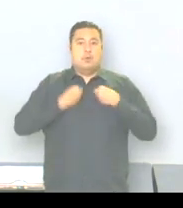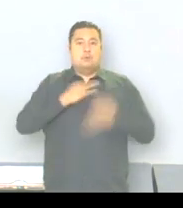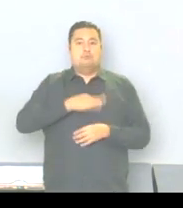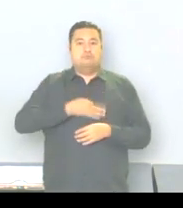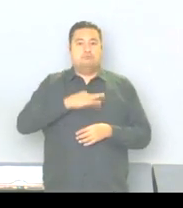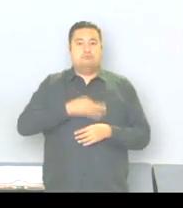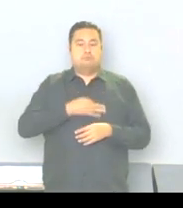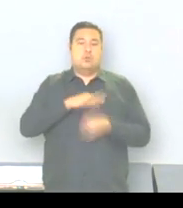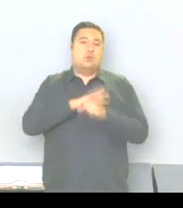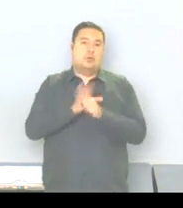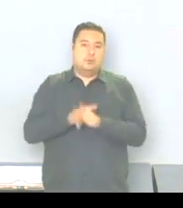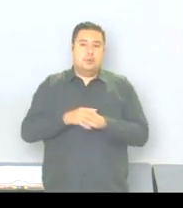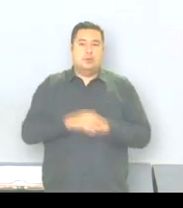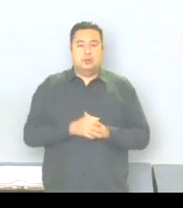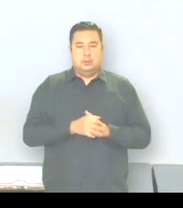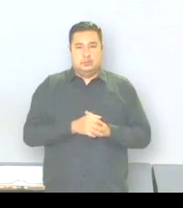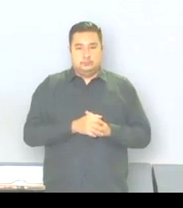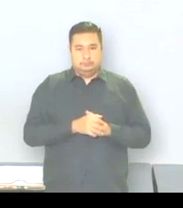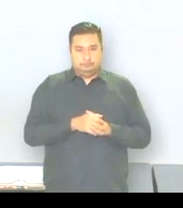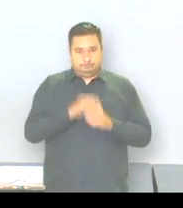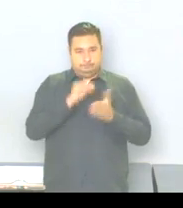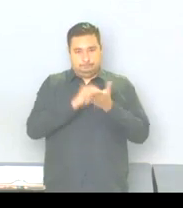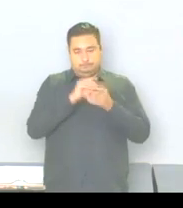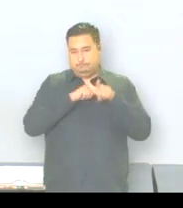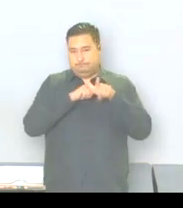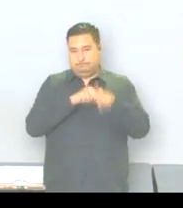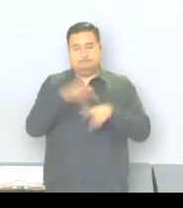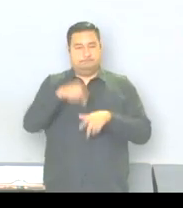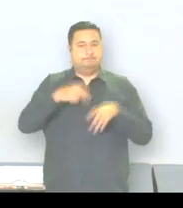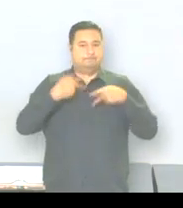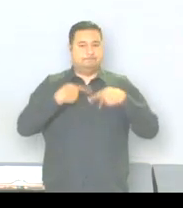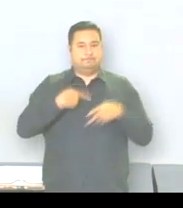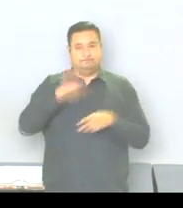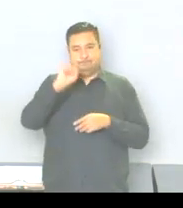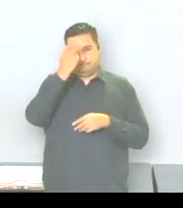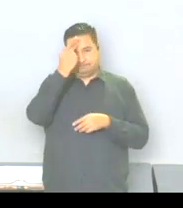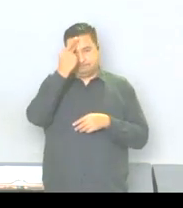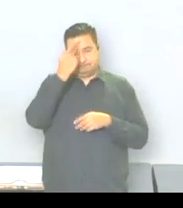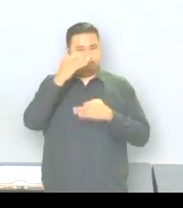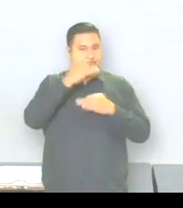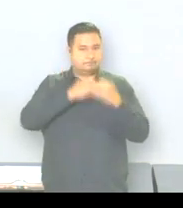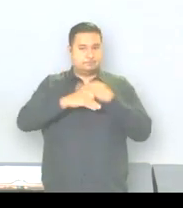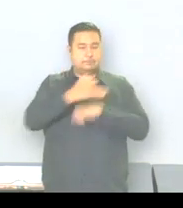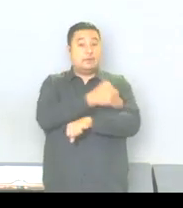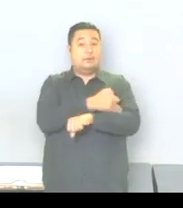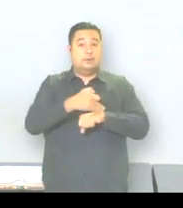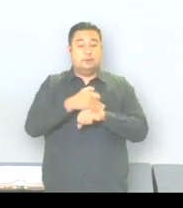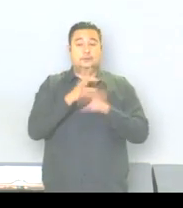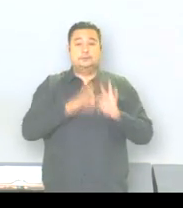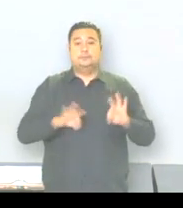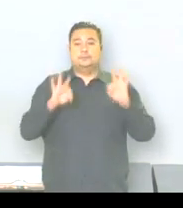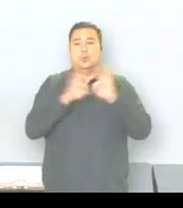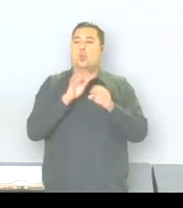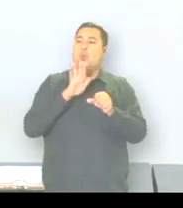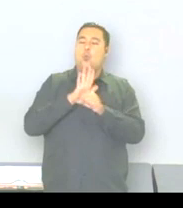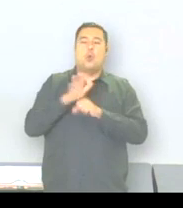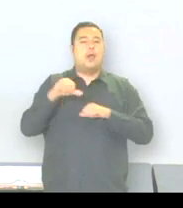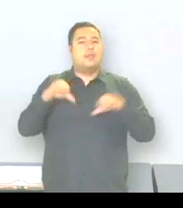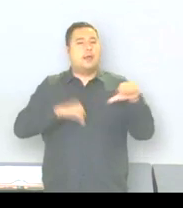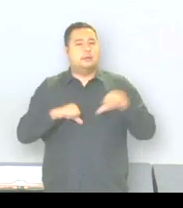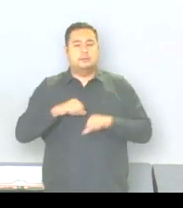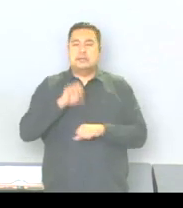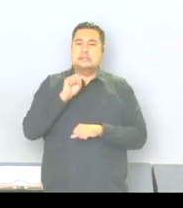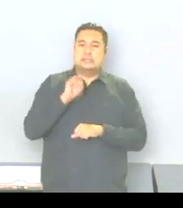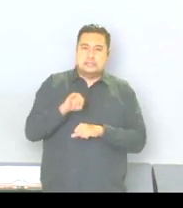enfermedad y que debemos de ser conscientes como potosinas, como potosinos, como familias, qué actividades podemos hacer,